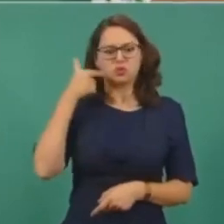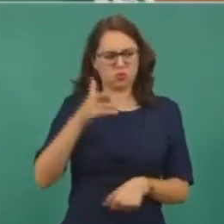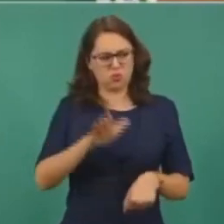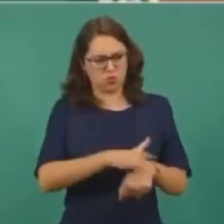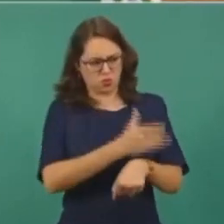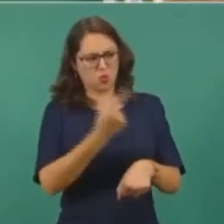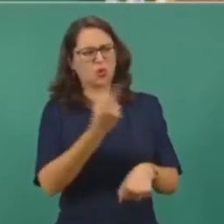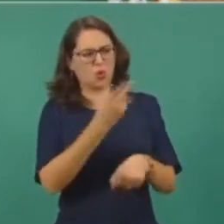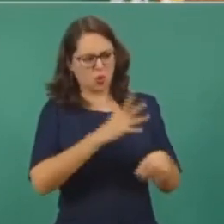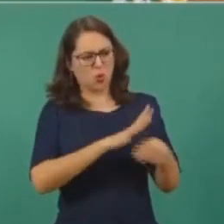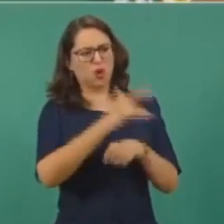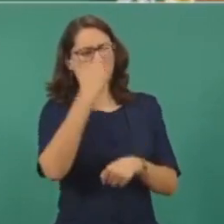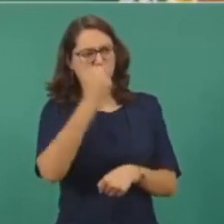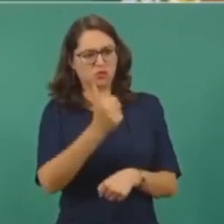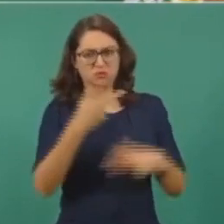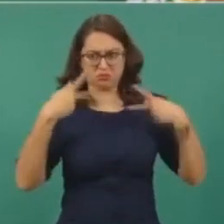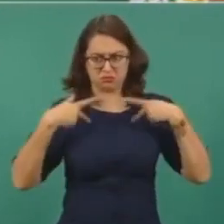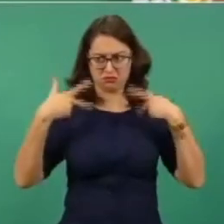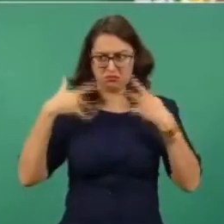Le tienen miedo al pueblo.